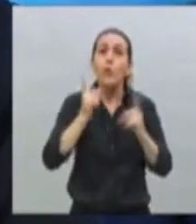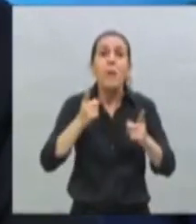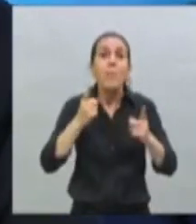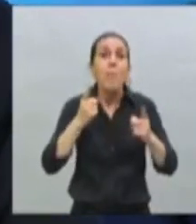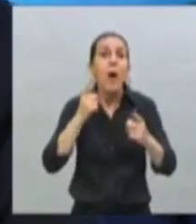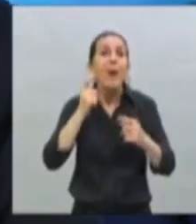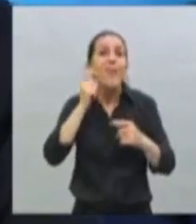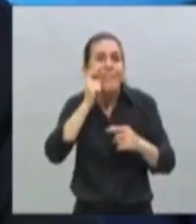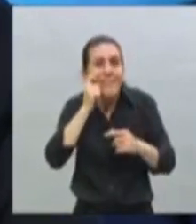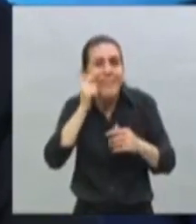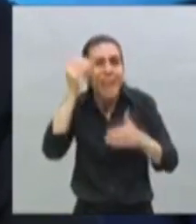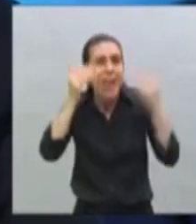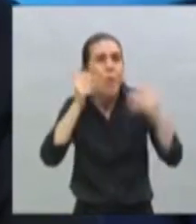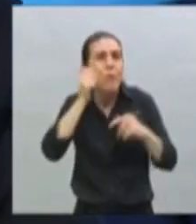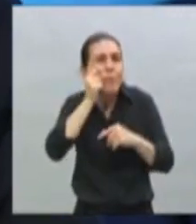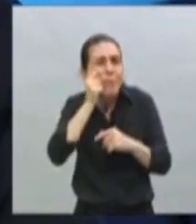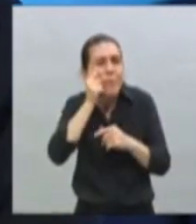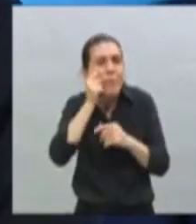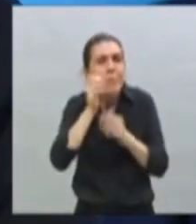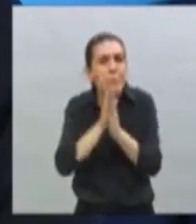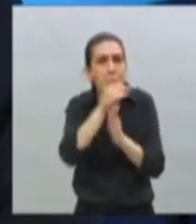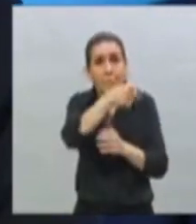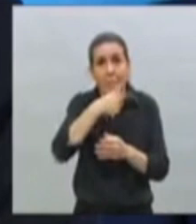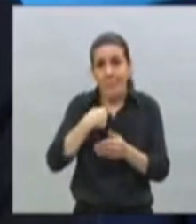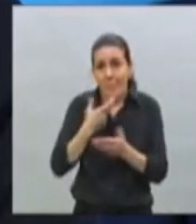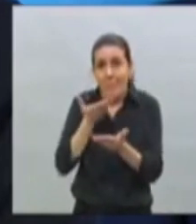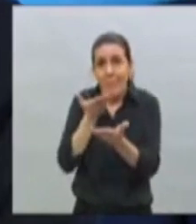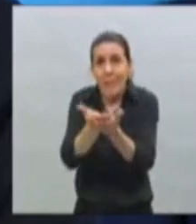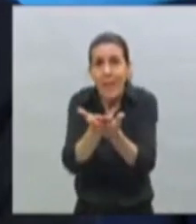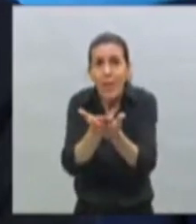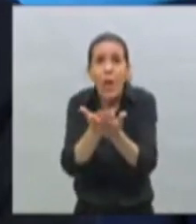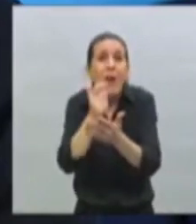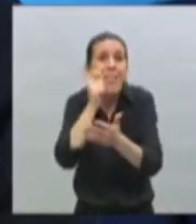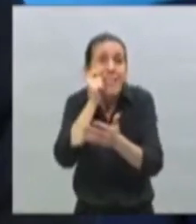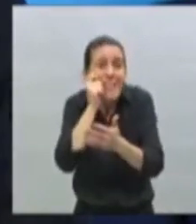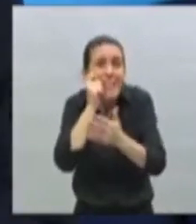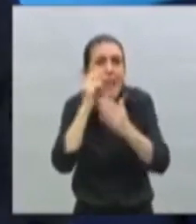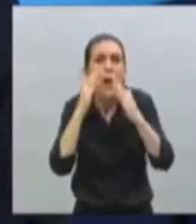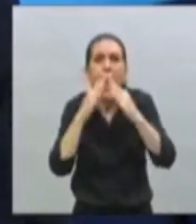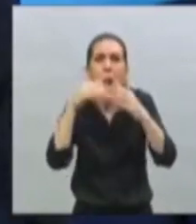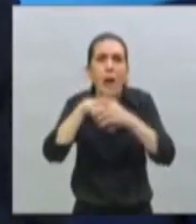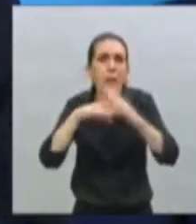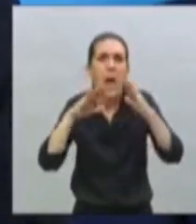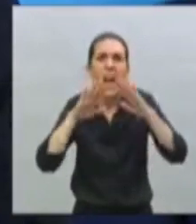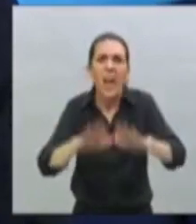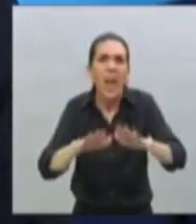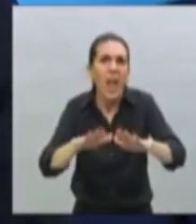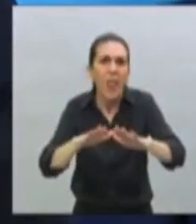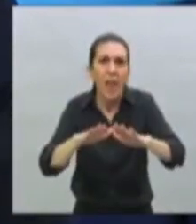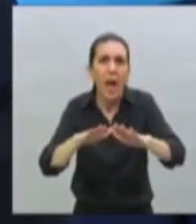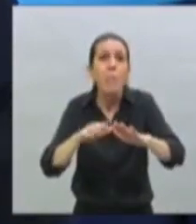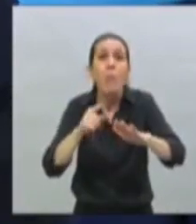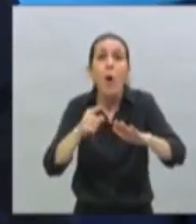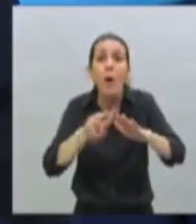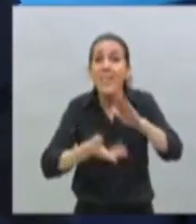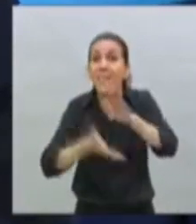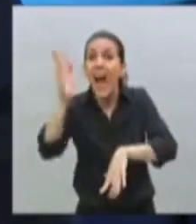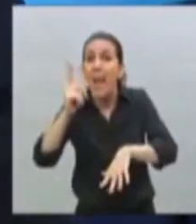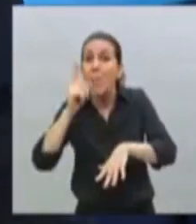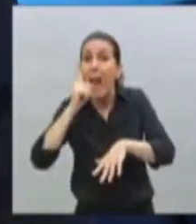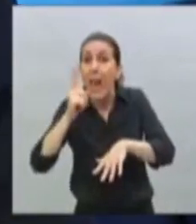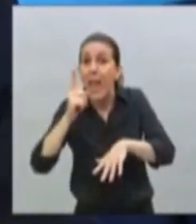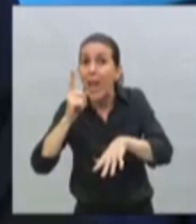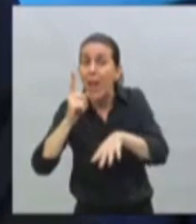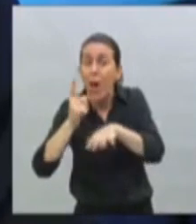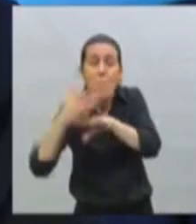les pido, por favor, traten de preservarse en sus casas. Allí el riesgo se potencia. Y lo que queremos es que